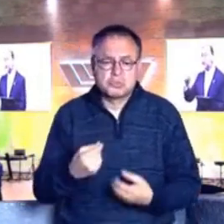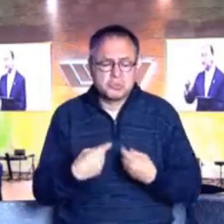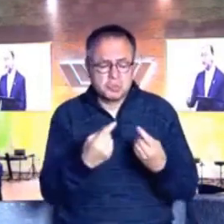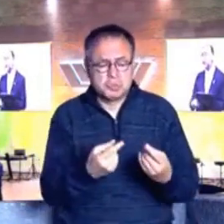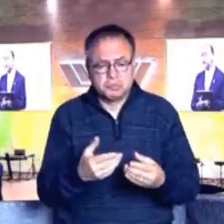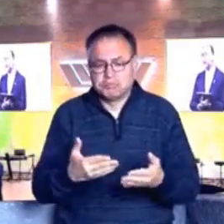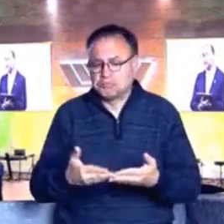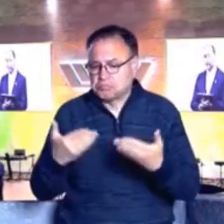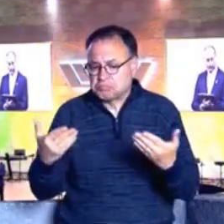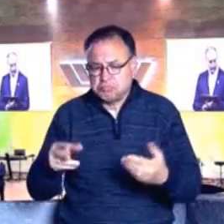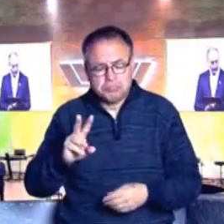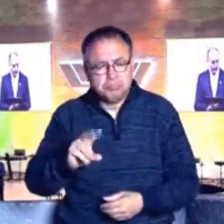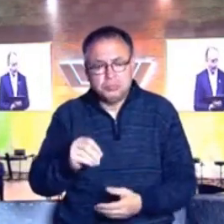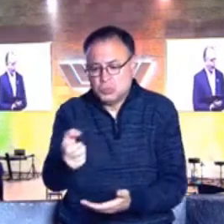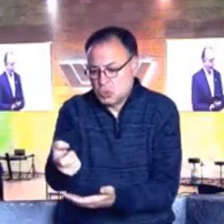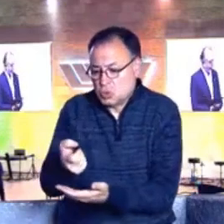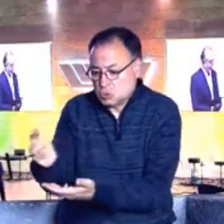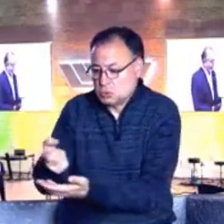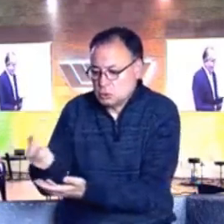un